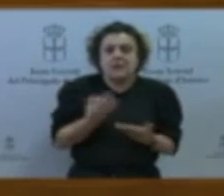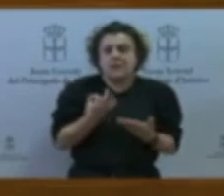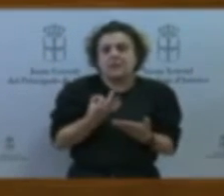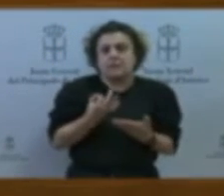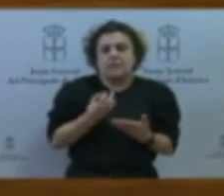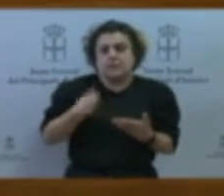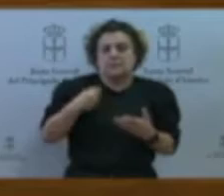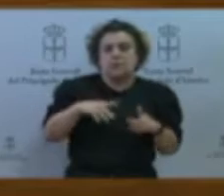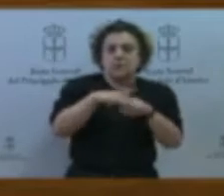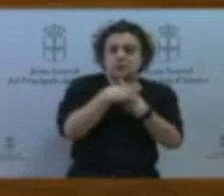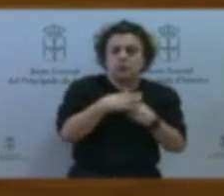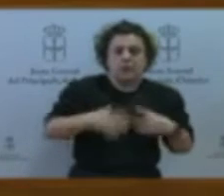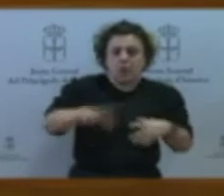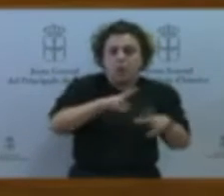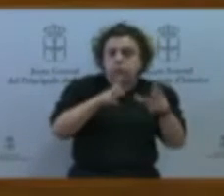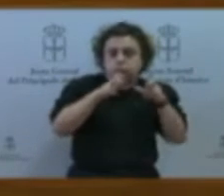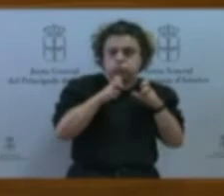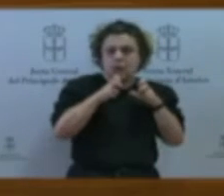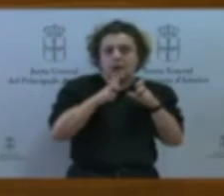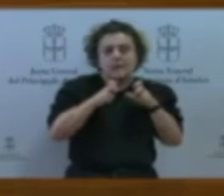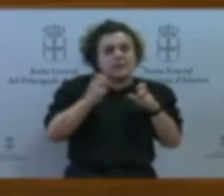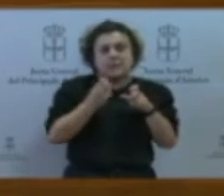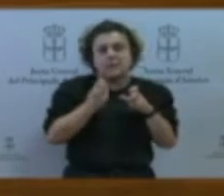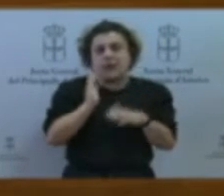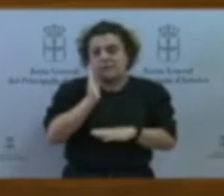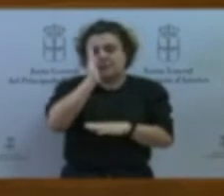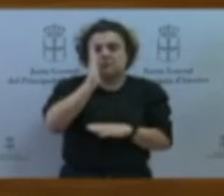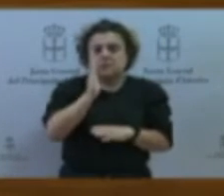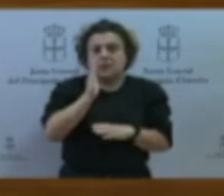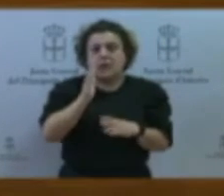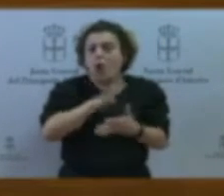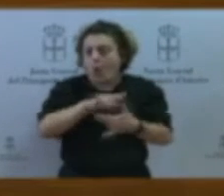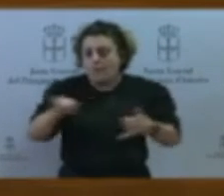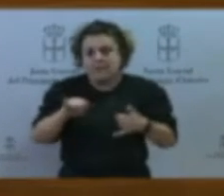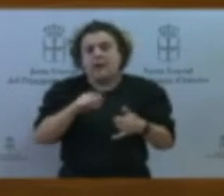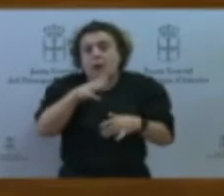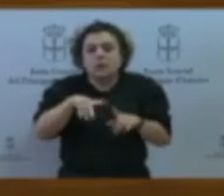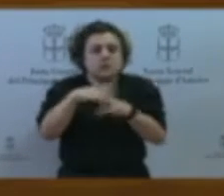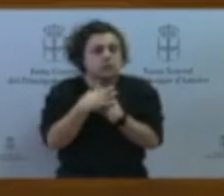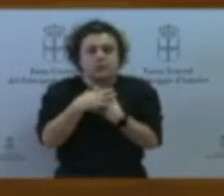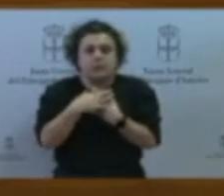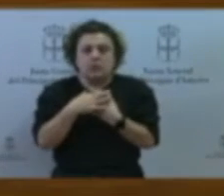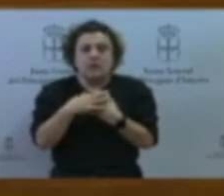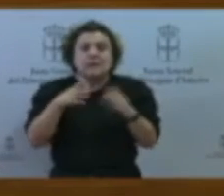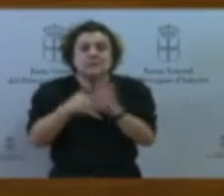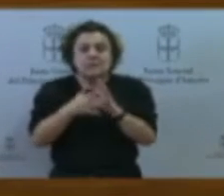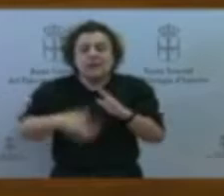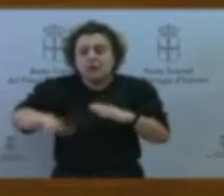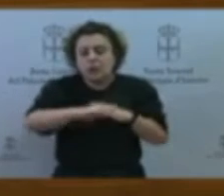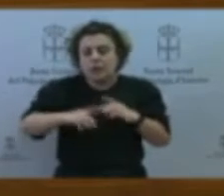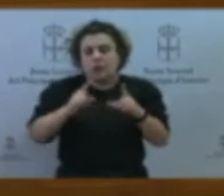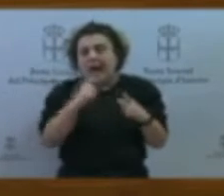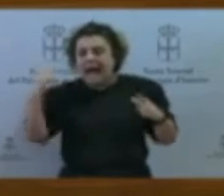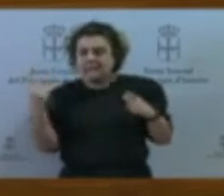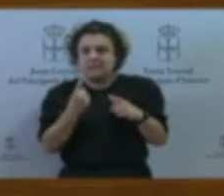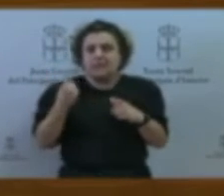de alguna forma los daños que se han producido, pues en este caso hay una situación catastrófica, que es de aislamiento de la zona más aislada de Asturias, que es una de las zonas más aisladas de España, y que, por